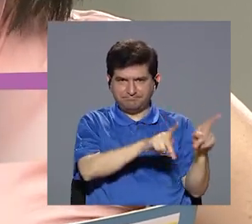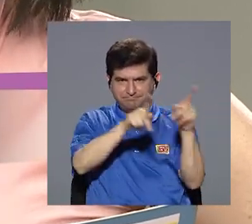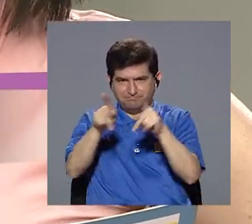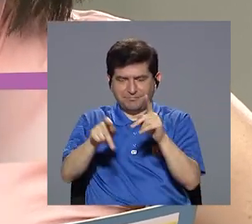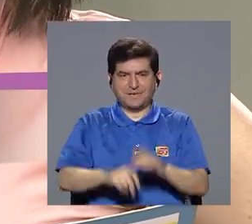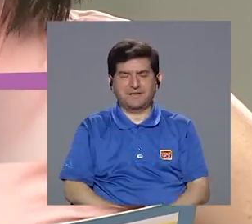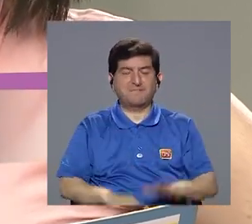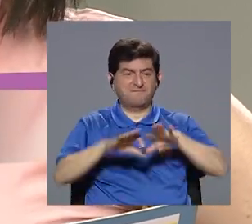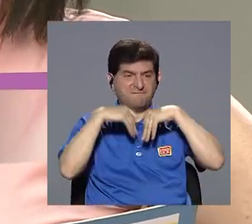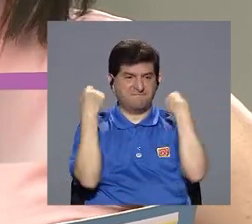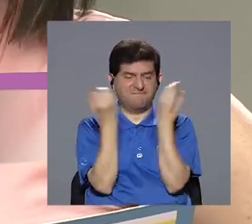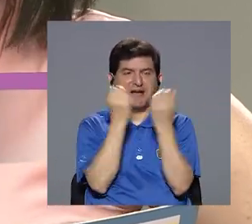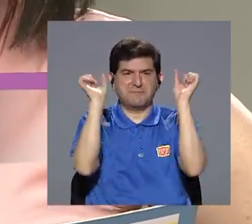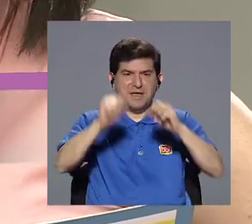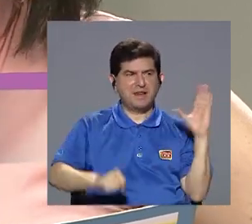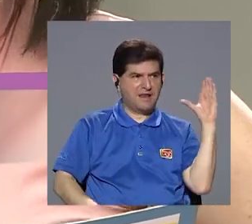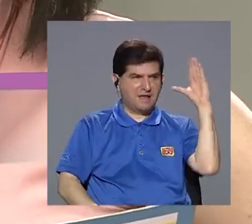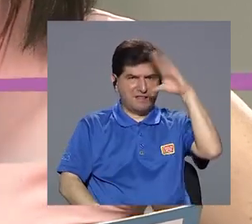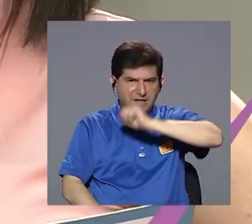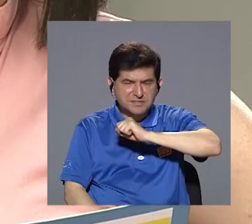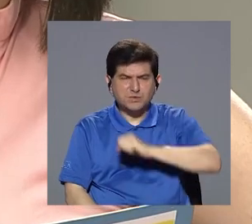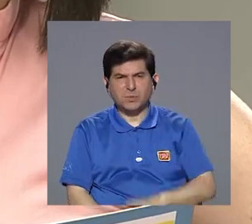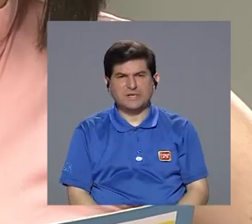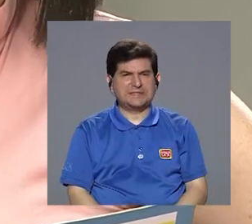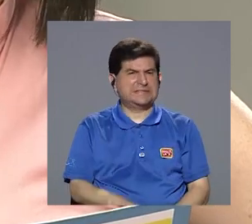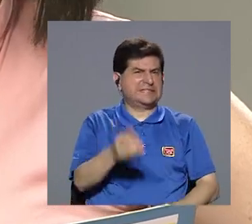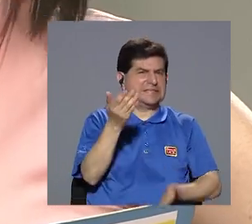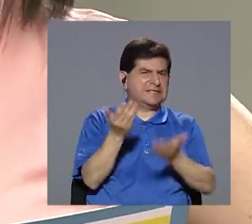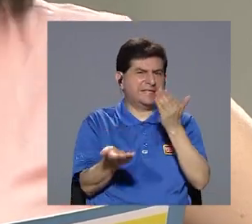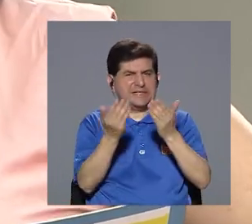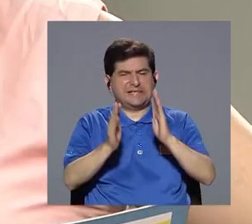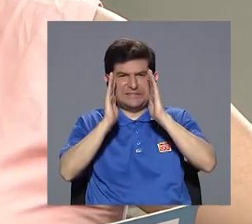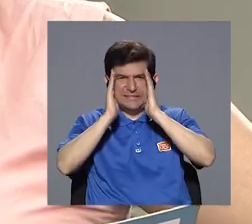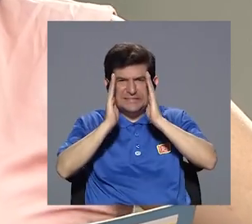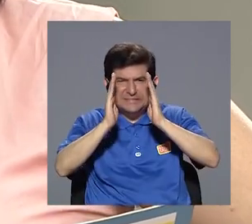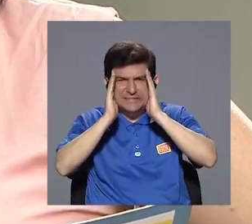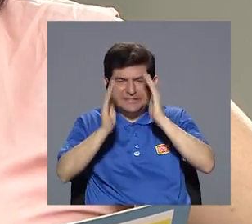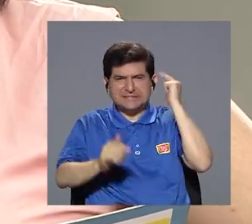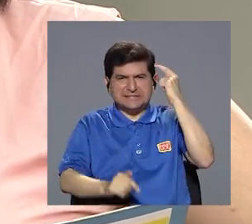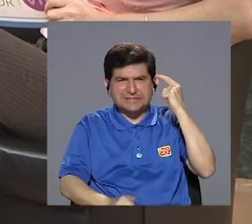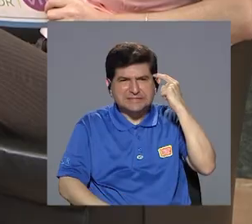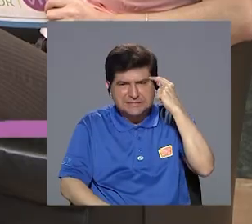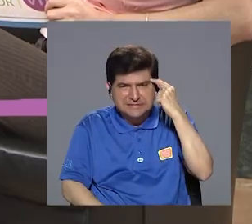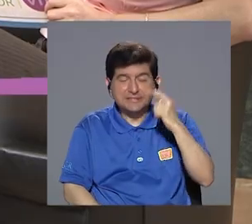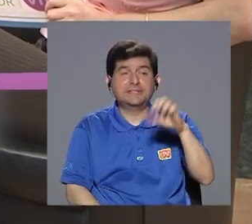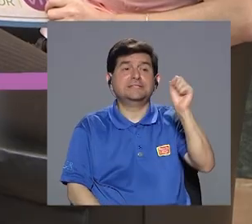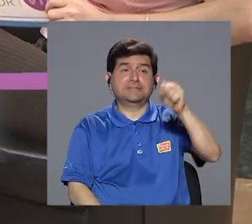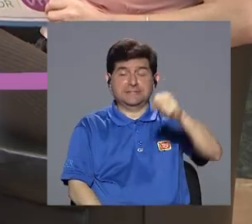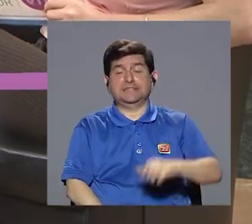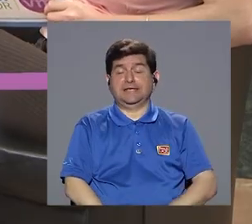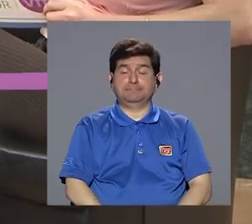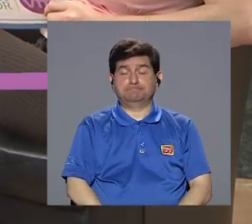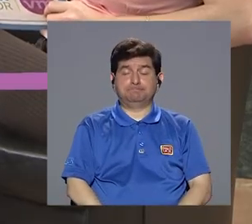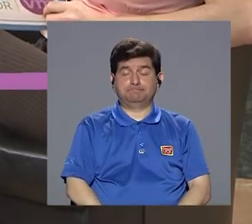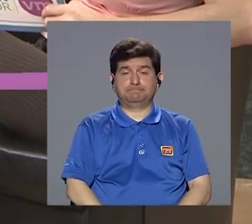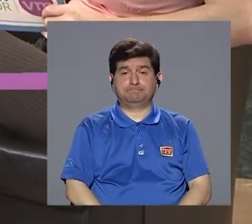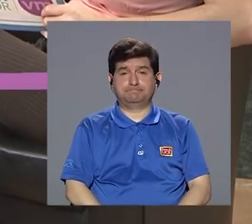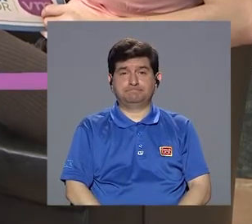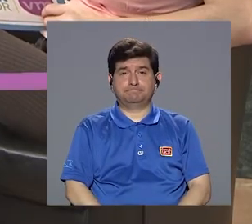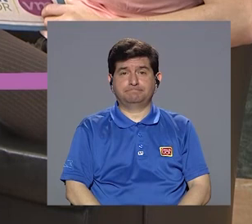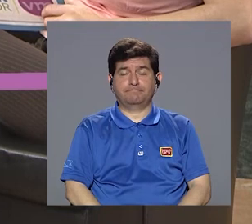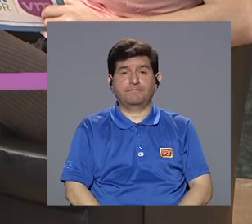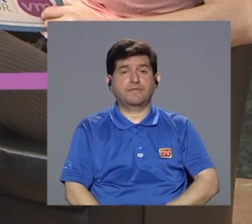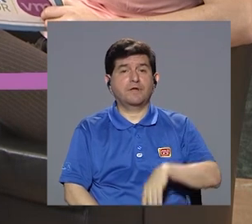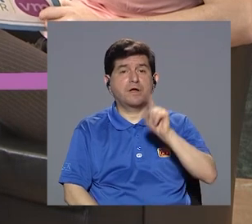las personas, que los familiares pueden notar como puede ser que se esté obsesionando con esto. Sí, sí.